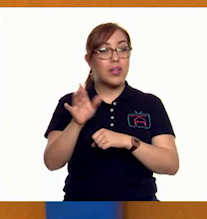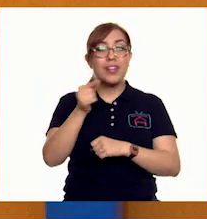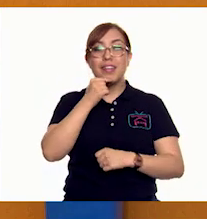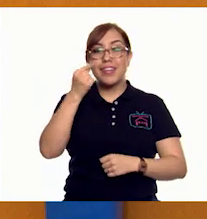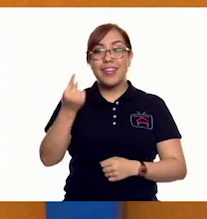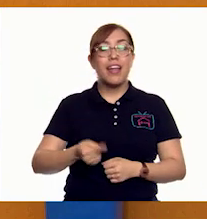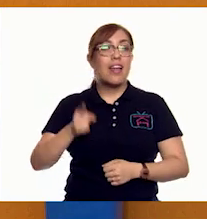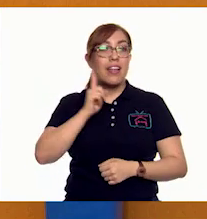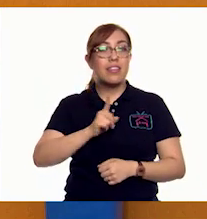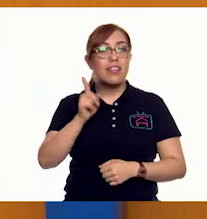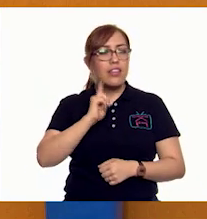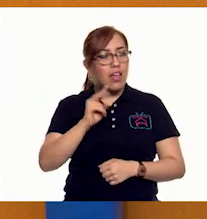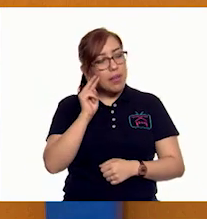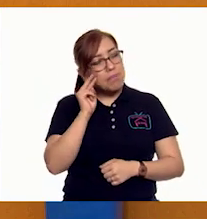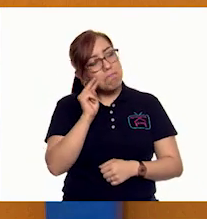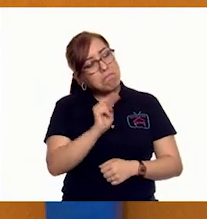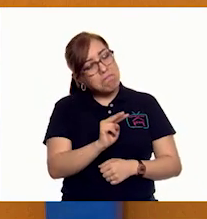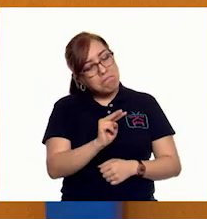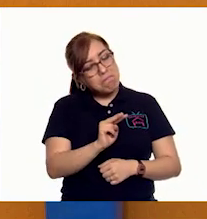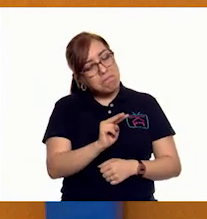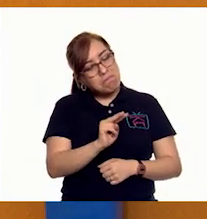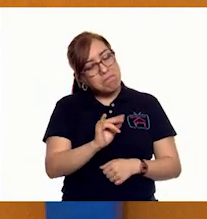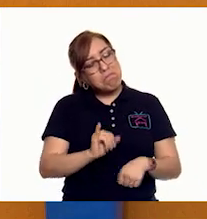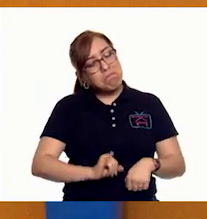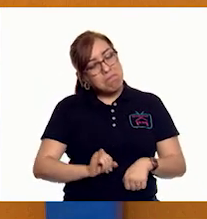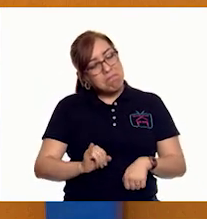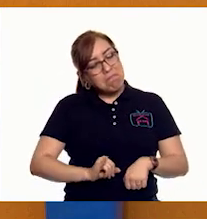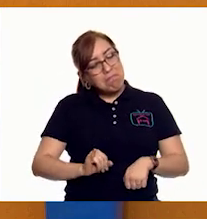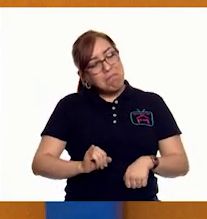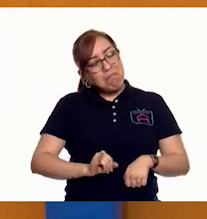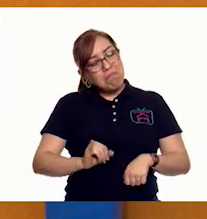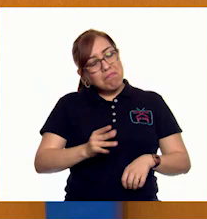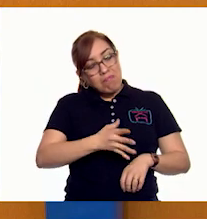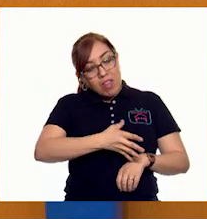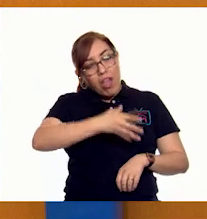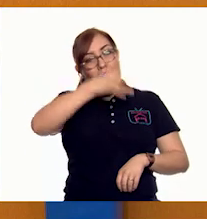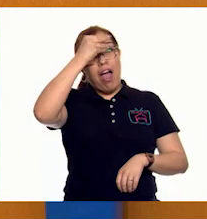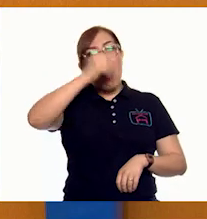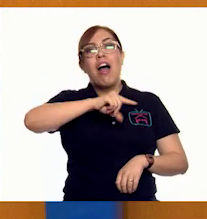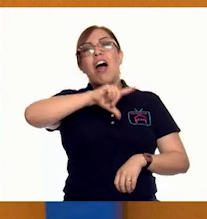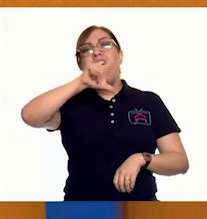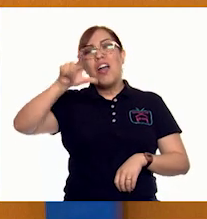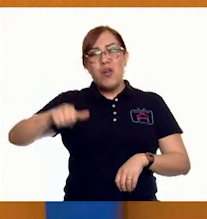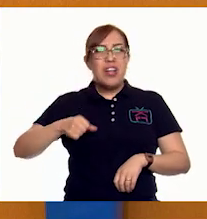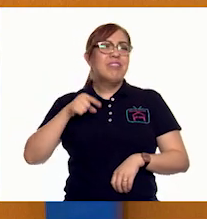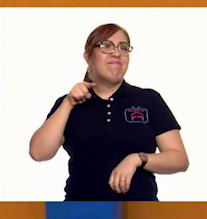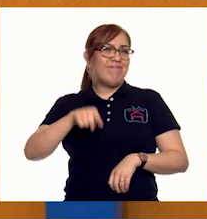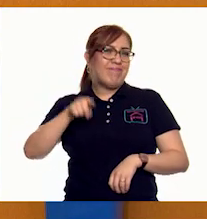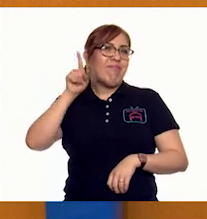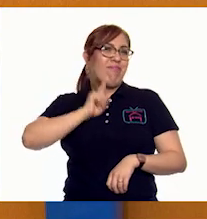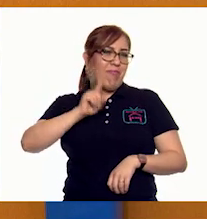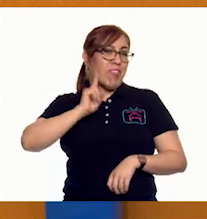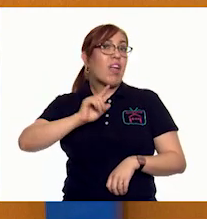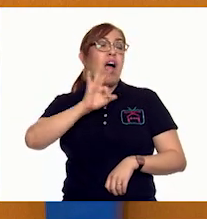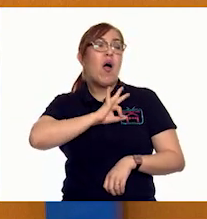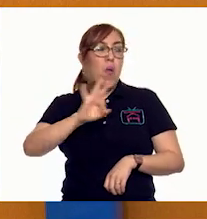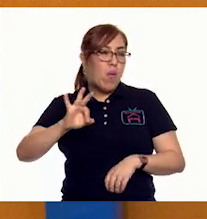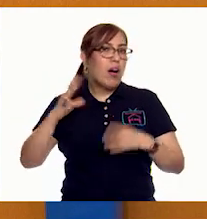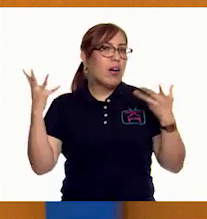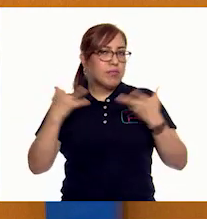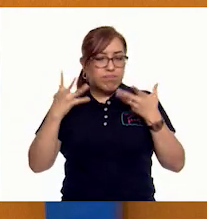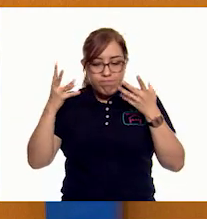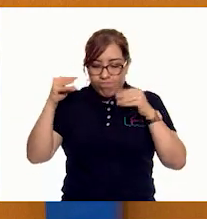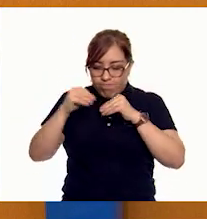estuvo observando cómo se hace la salsa para que posteriormente ella lo hiciera, así como las tortillas. ¿Tú crees, Pili, que